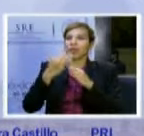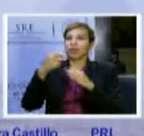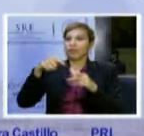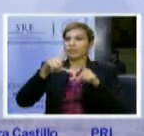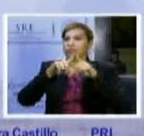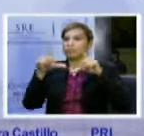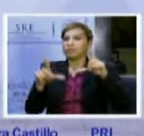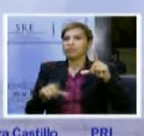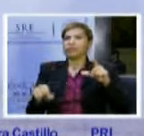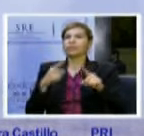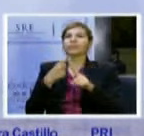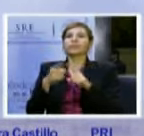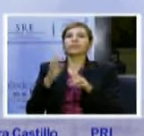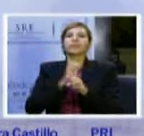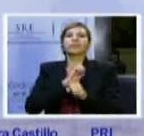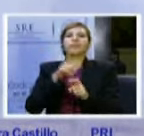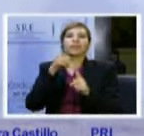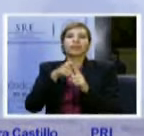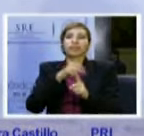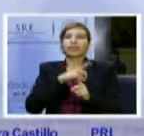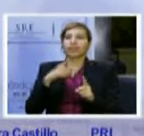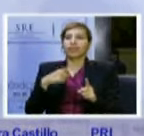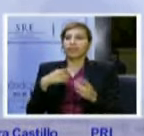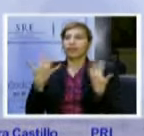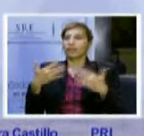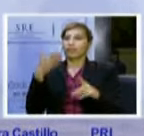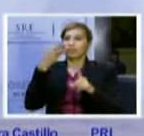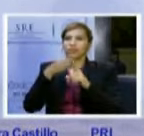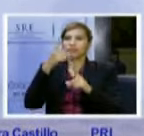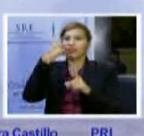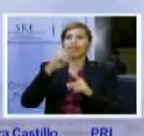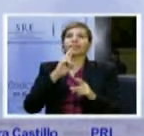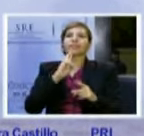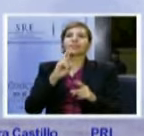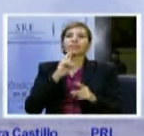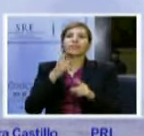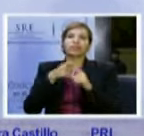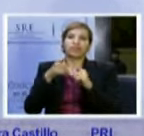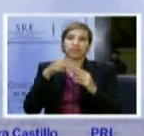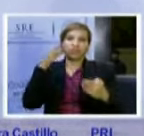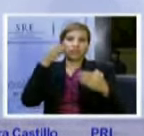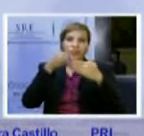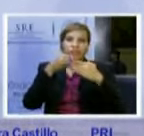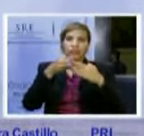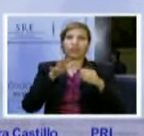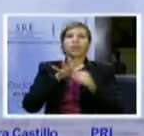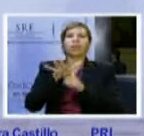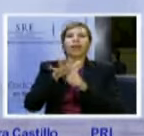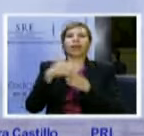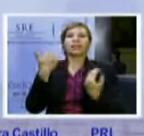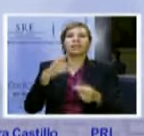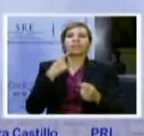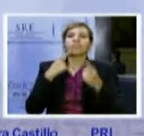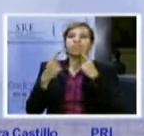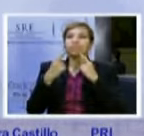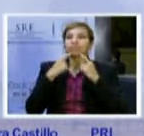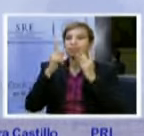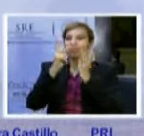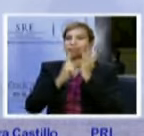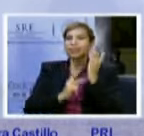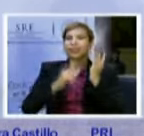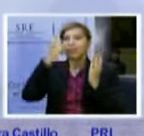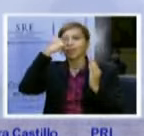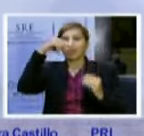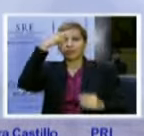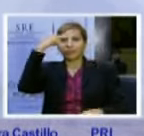país? ¿Y qué acciones específicas se tienen delineadas para responder a dichos retos? O también, ¿cuál sería la estrategia